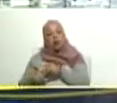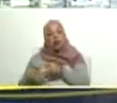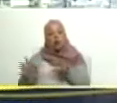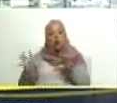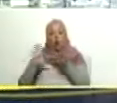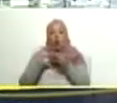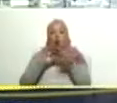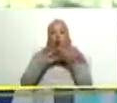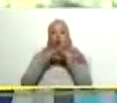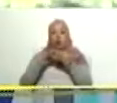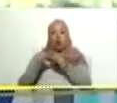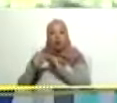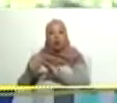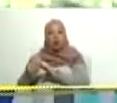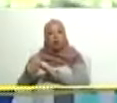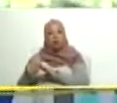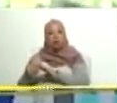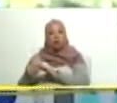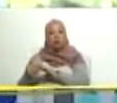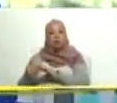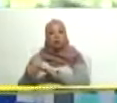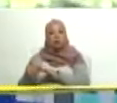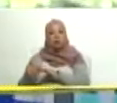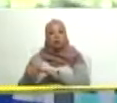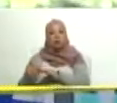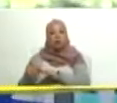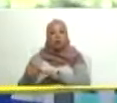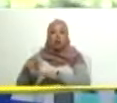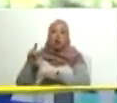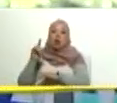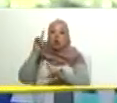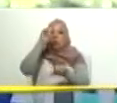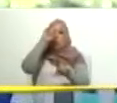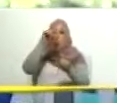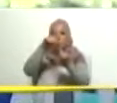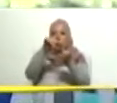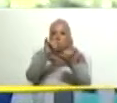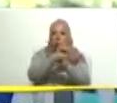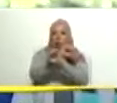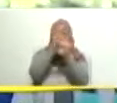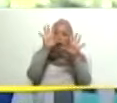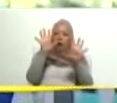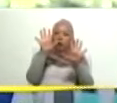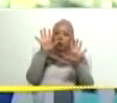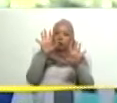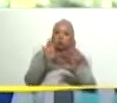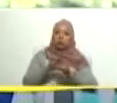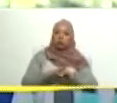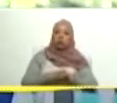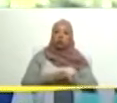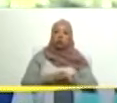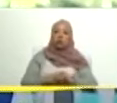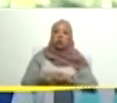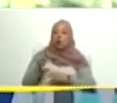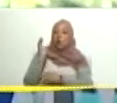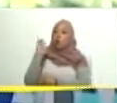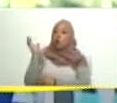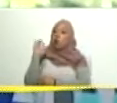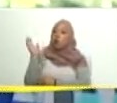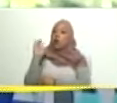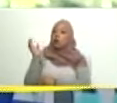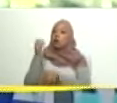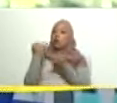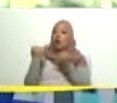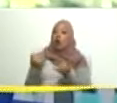comunidades y corrientes. Puedo decir hoy que el Congreso de la Nueva Época